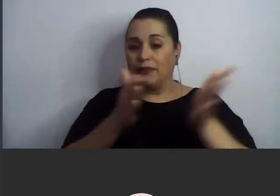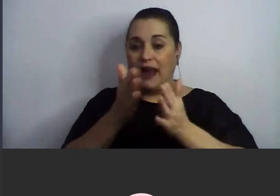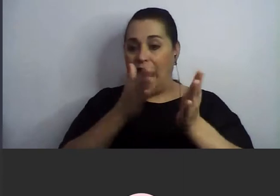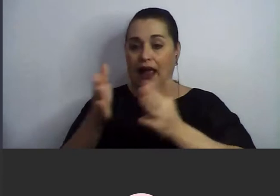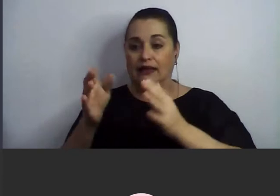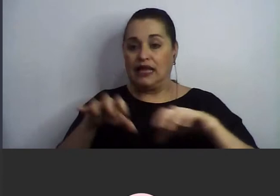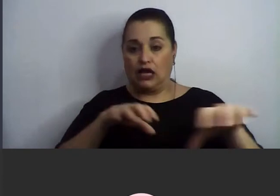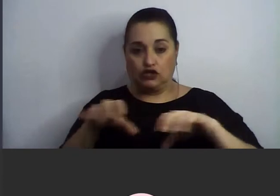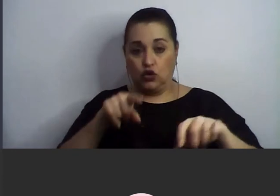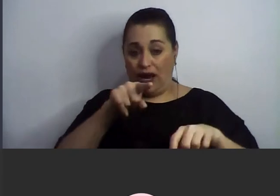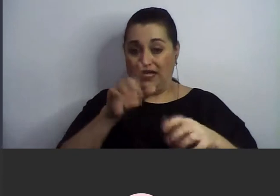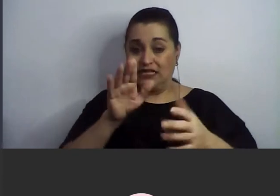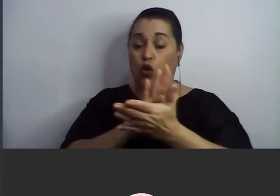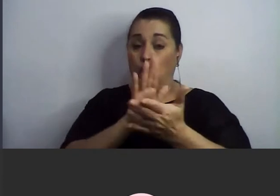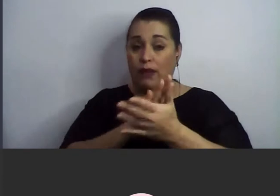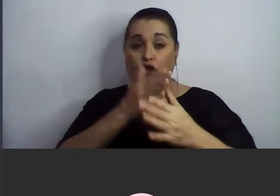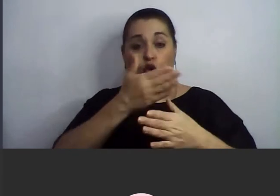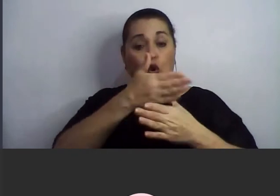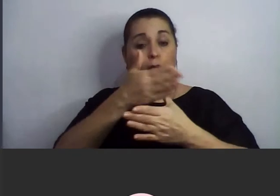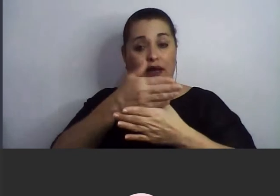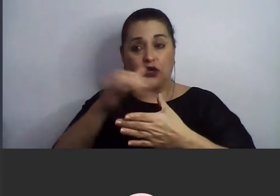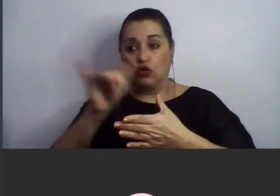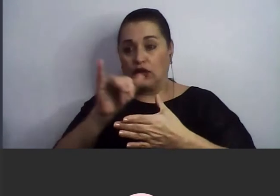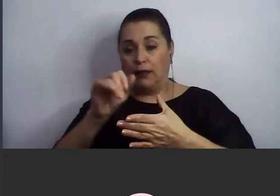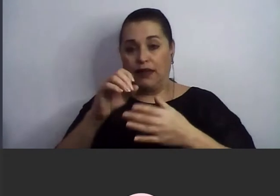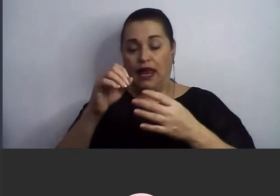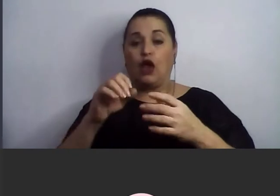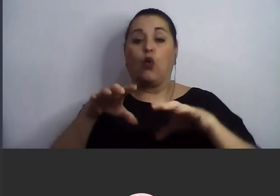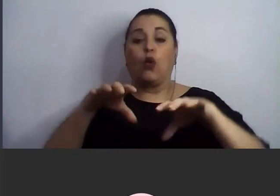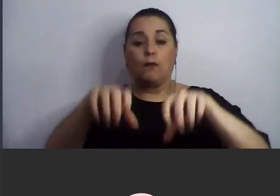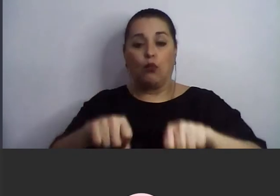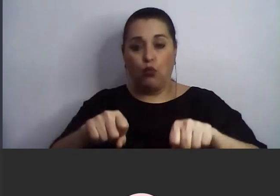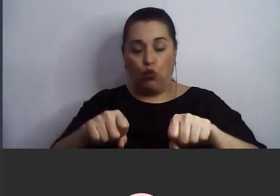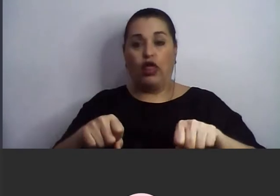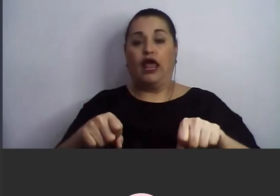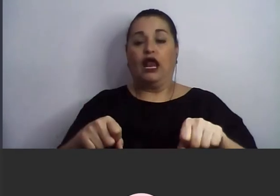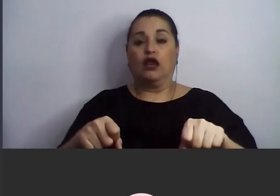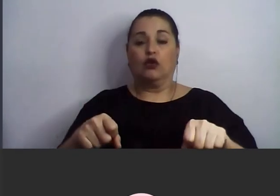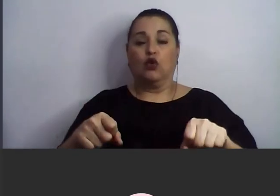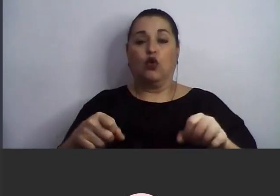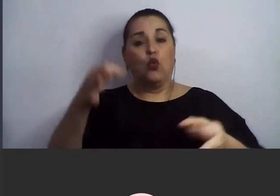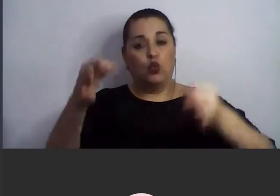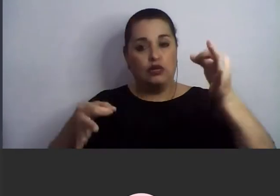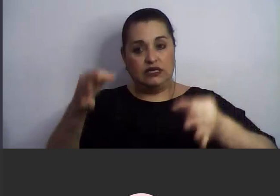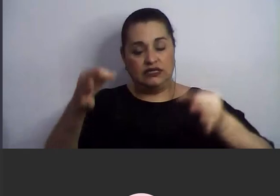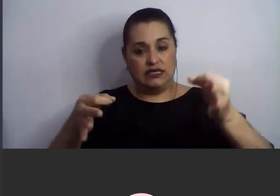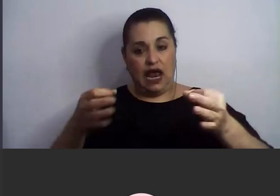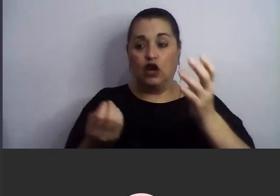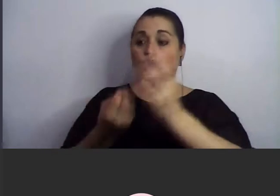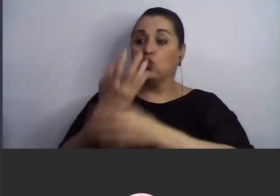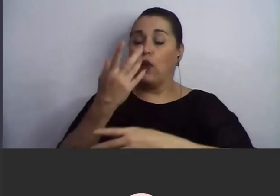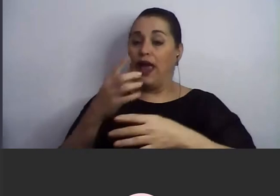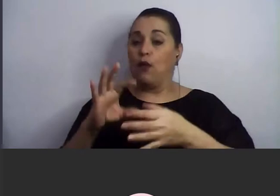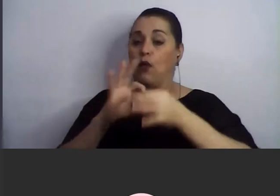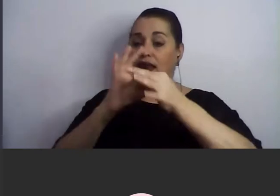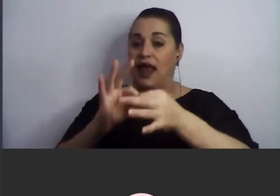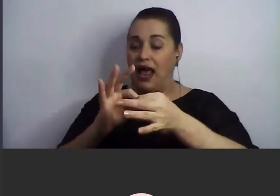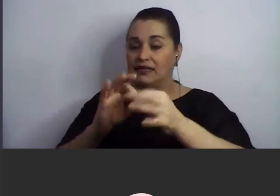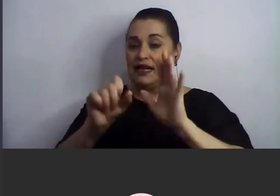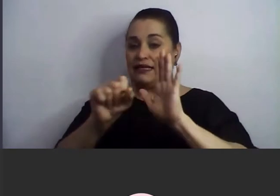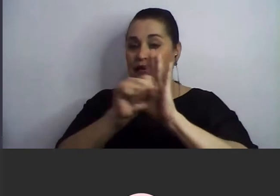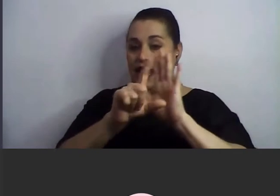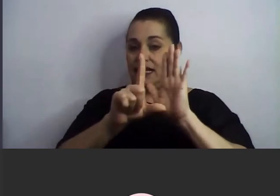documento fue compartido también con el Poder Judicial nosotros hace poco conseguimos nuestro nuevo enlace con la asamblea legislativa entonces estamos